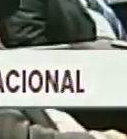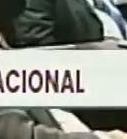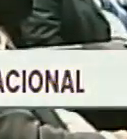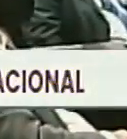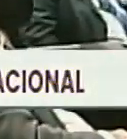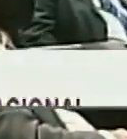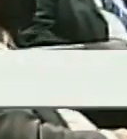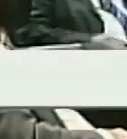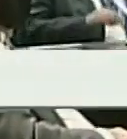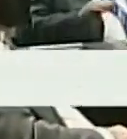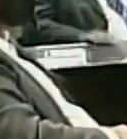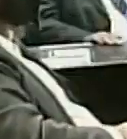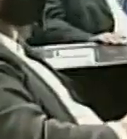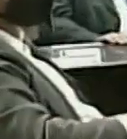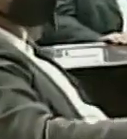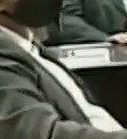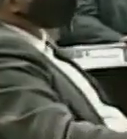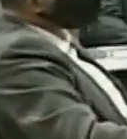perentoria.